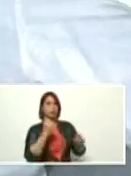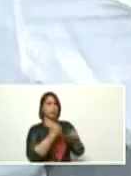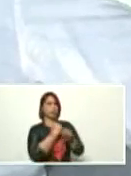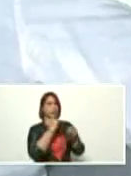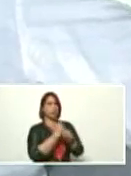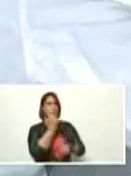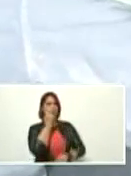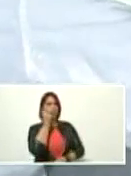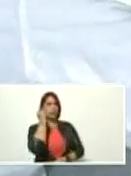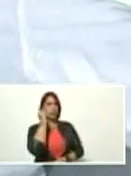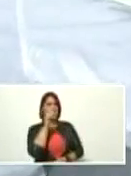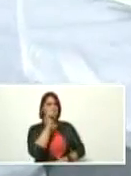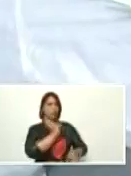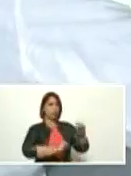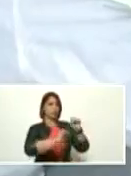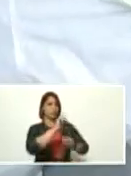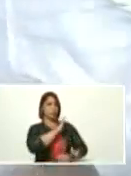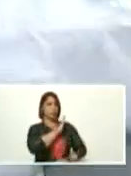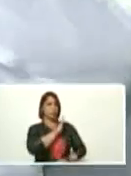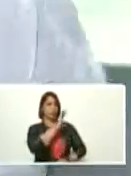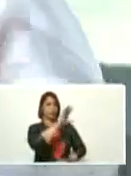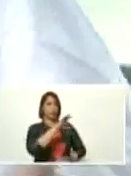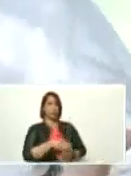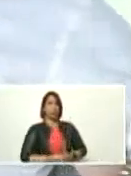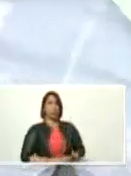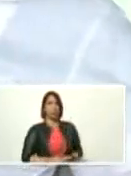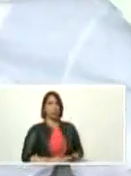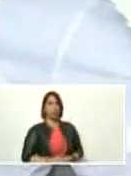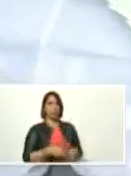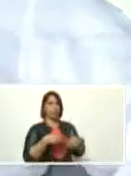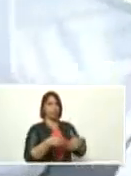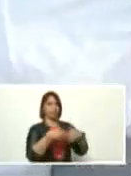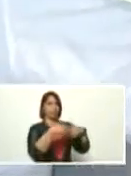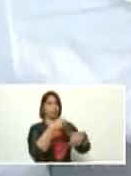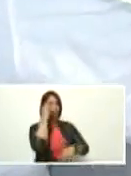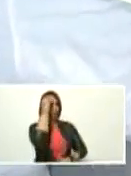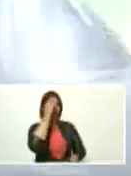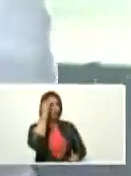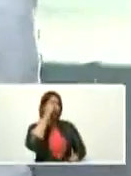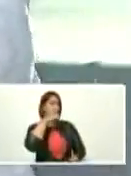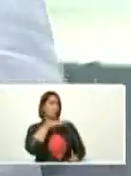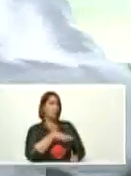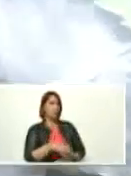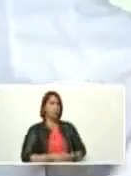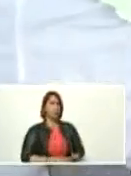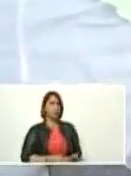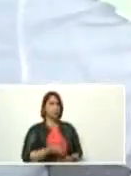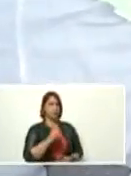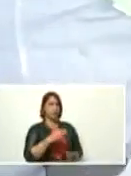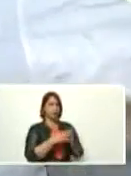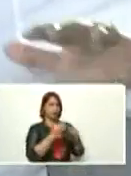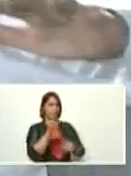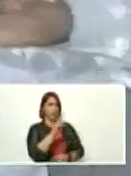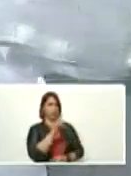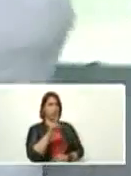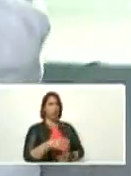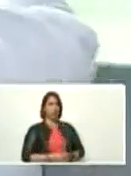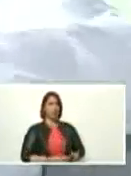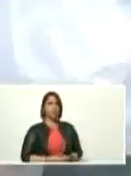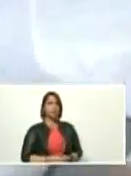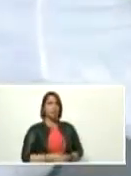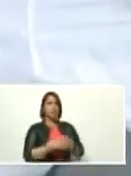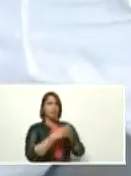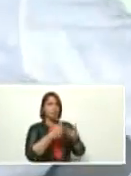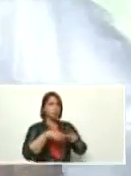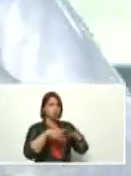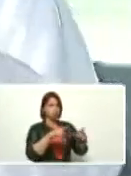trabajadores de la defensa del patrimonio, militantes de la conciencia histórica, que están por todo el país. En todas